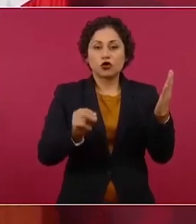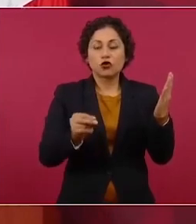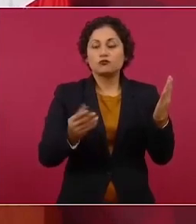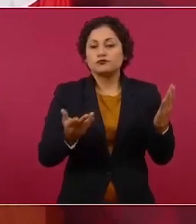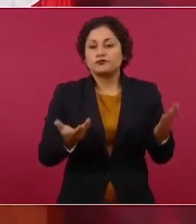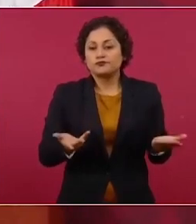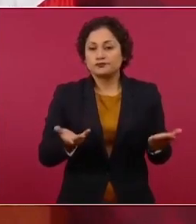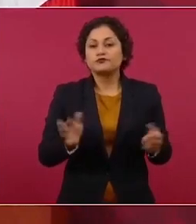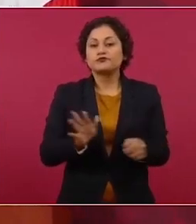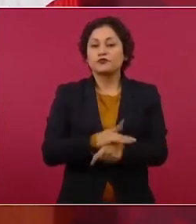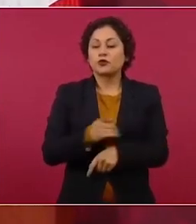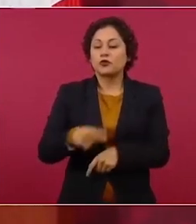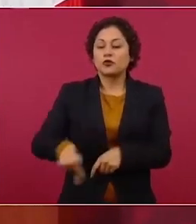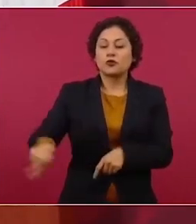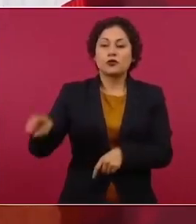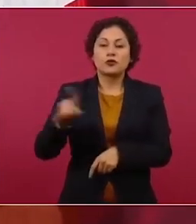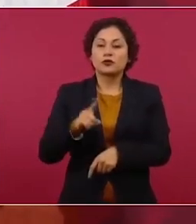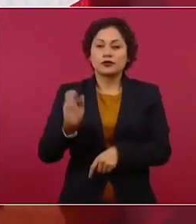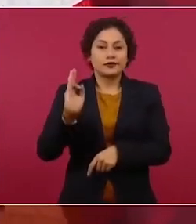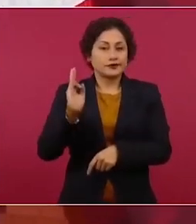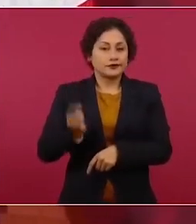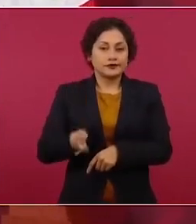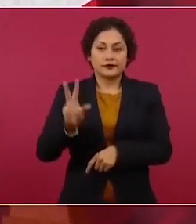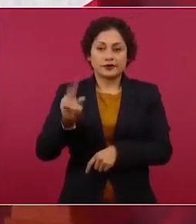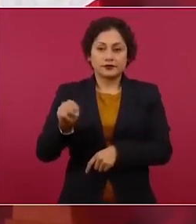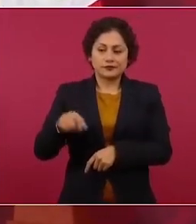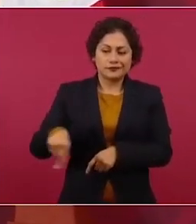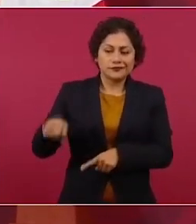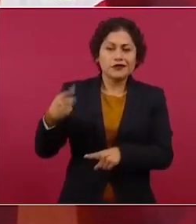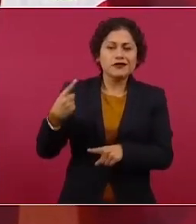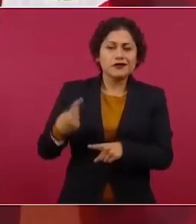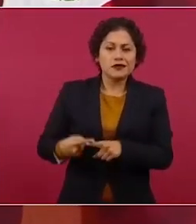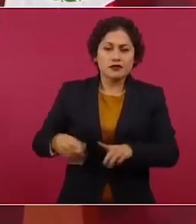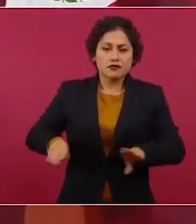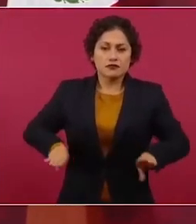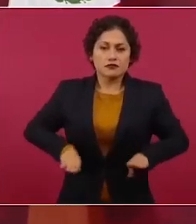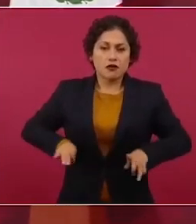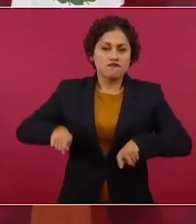porque lo impidieron los conservadores,